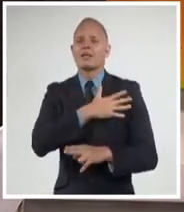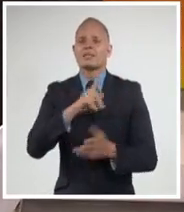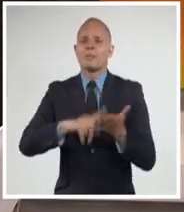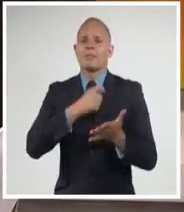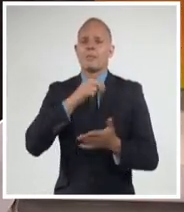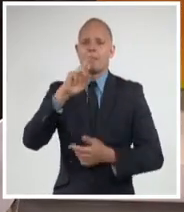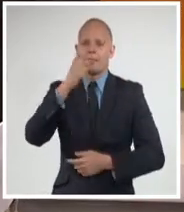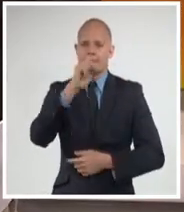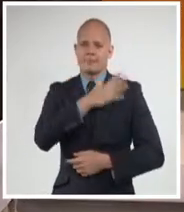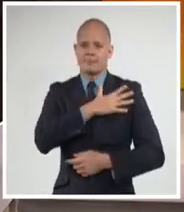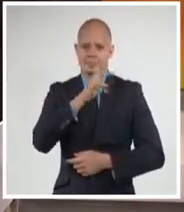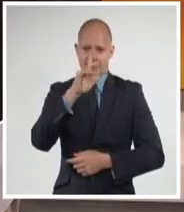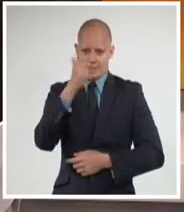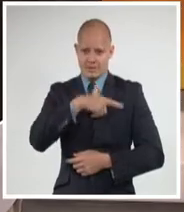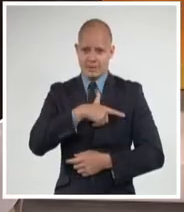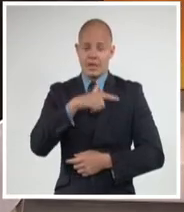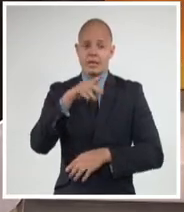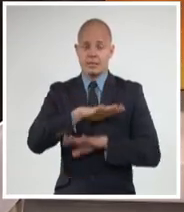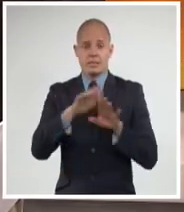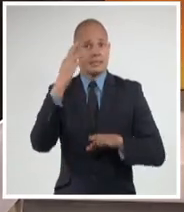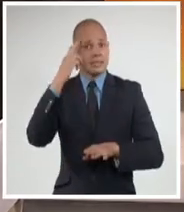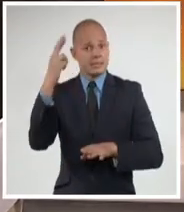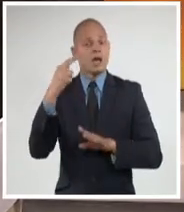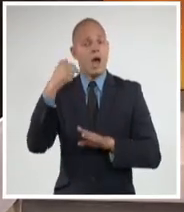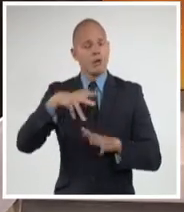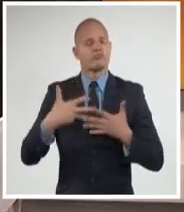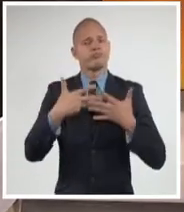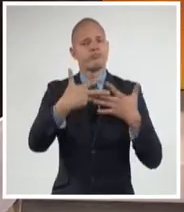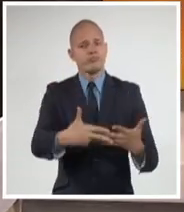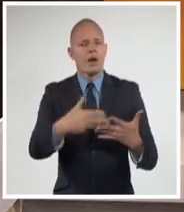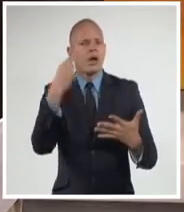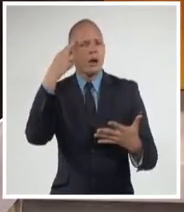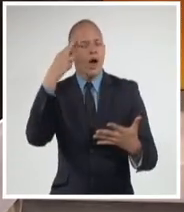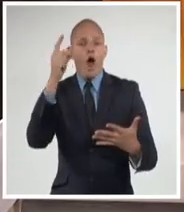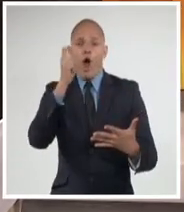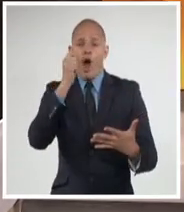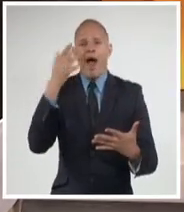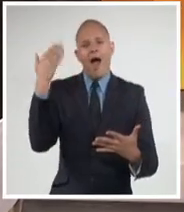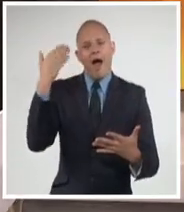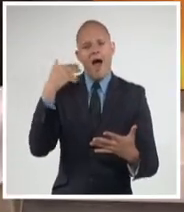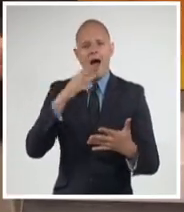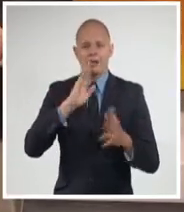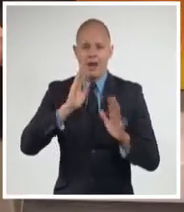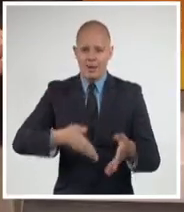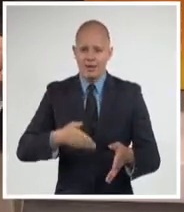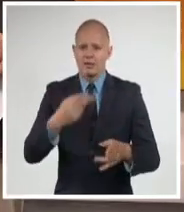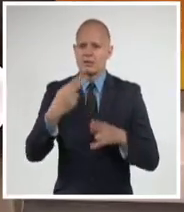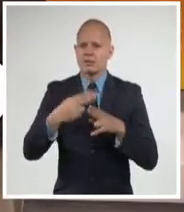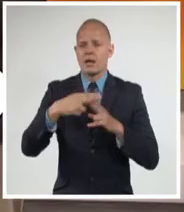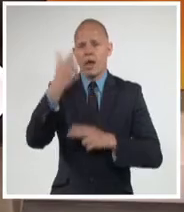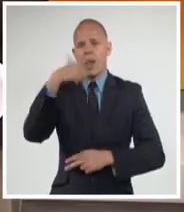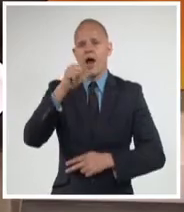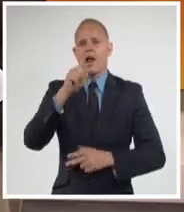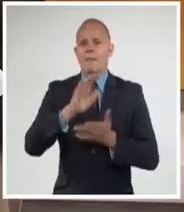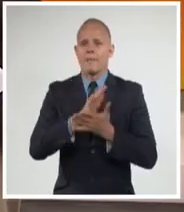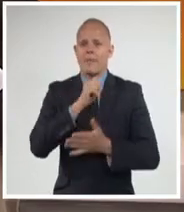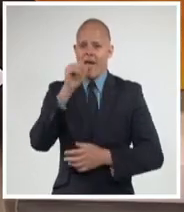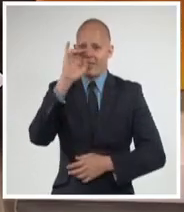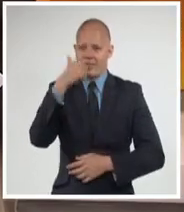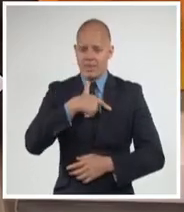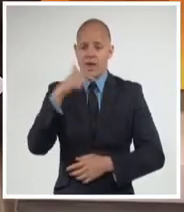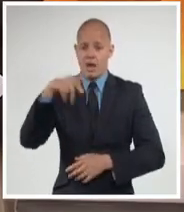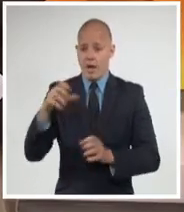de recordación al comandante de la Revolución, Juan Almeida Bosque, en el aniversario 12 de su partida física. Ofrendas florales en